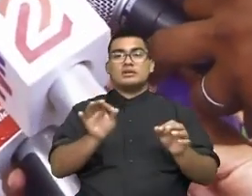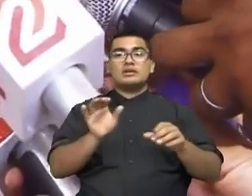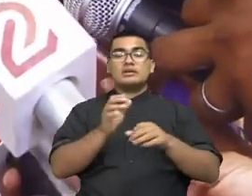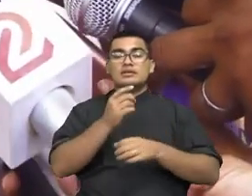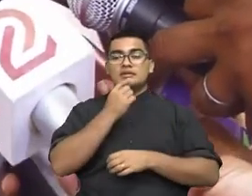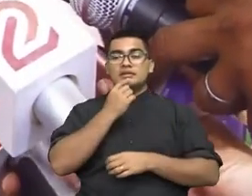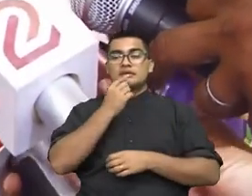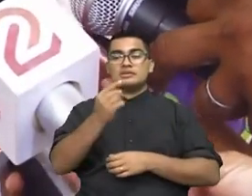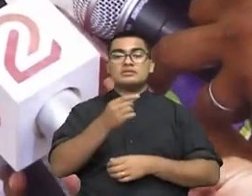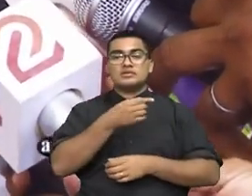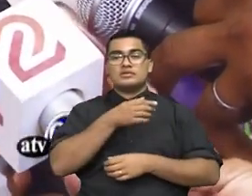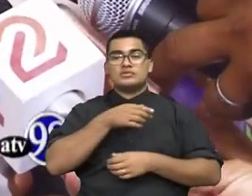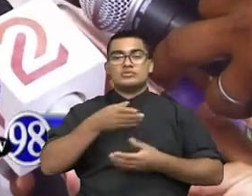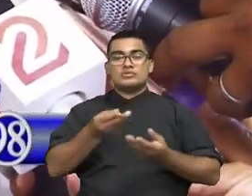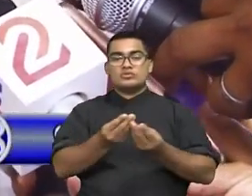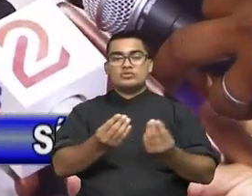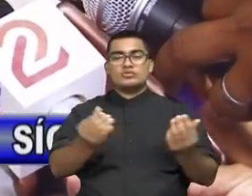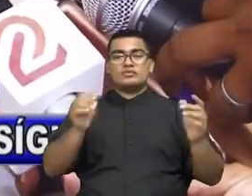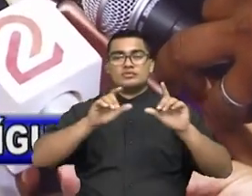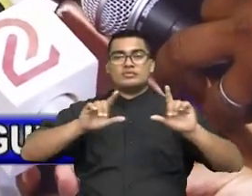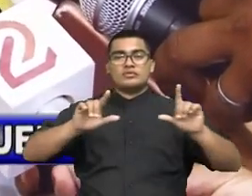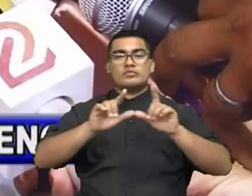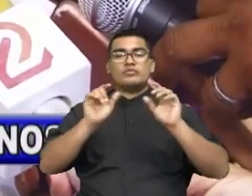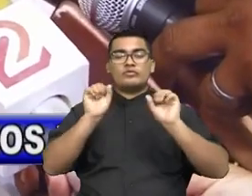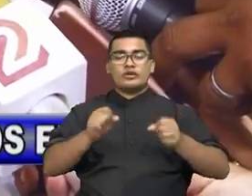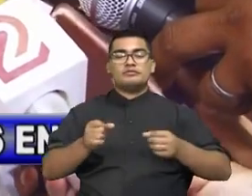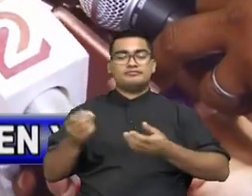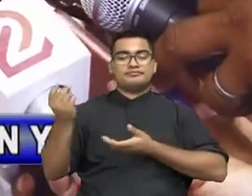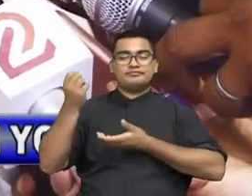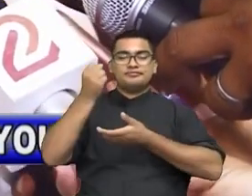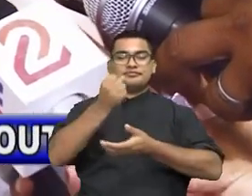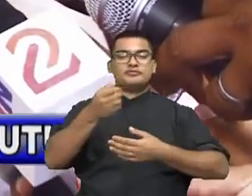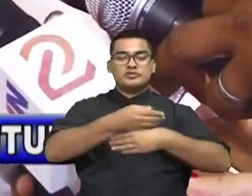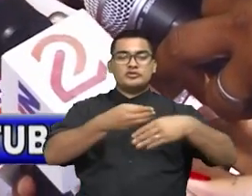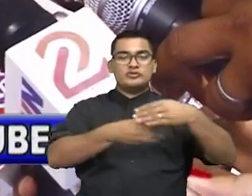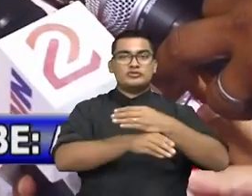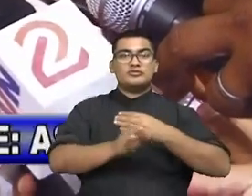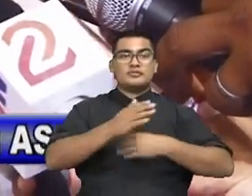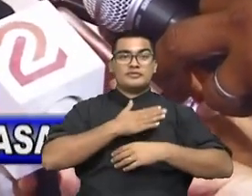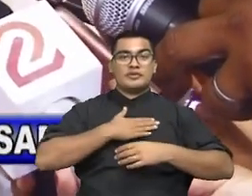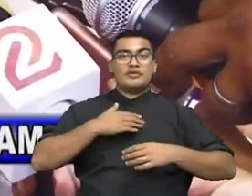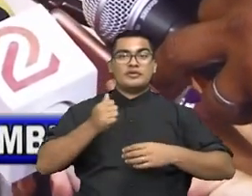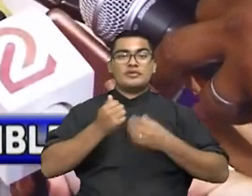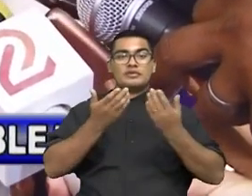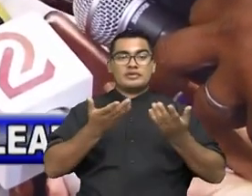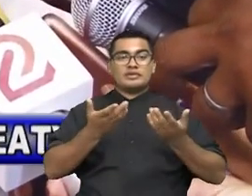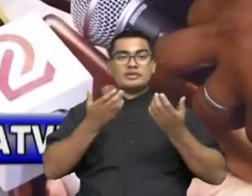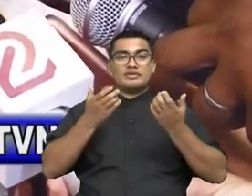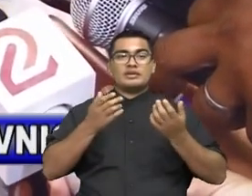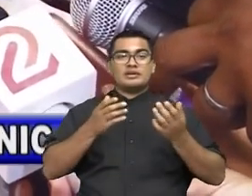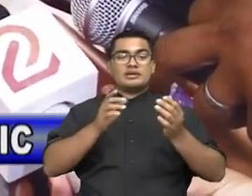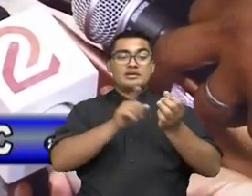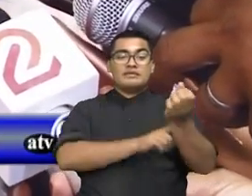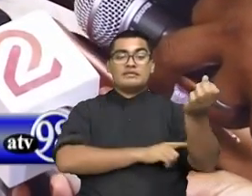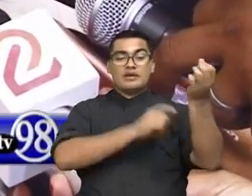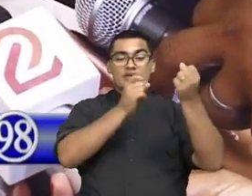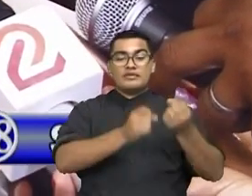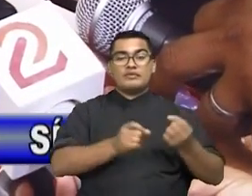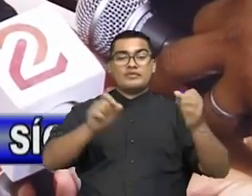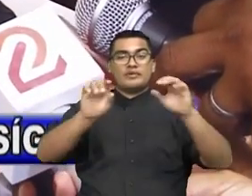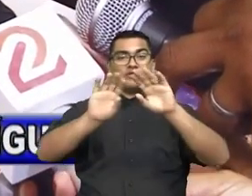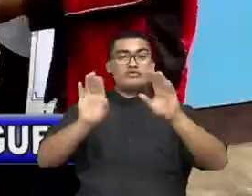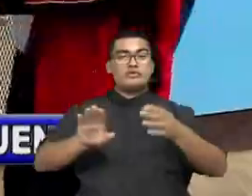brinda a esta propiedad, que así pueden ir invirtiendo en ampliación o mejoras que quieran hacer los hermanos y hermanas en las